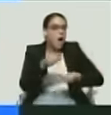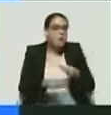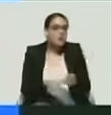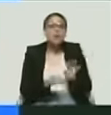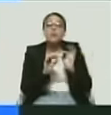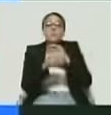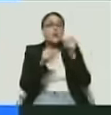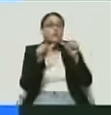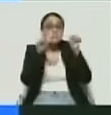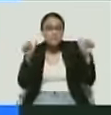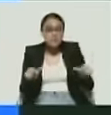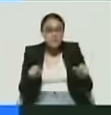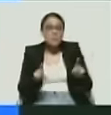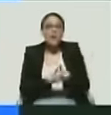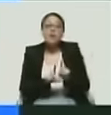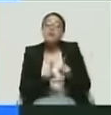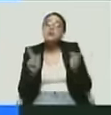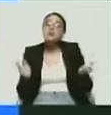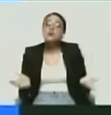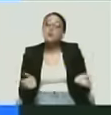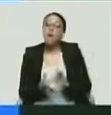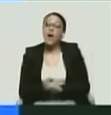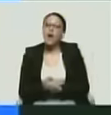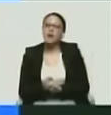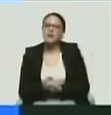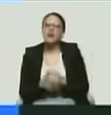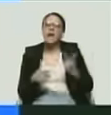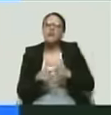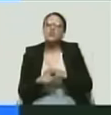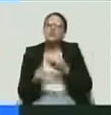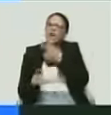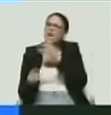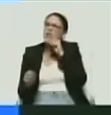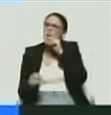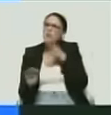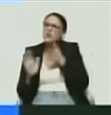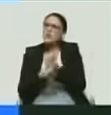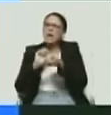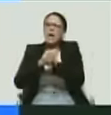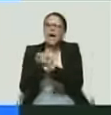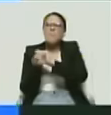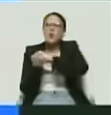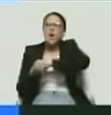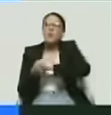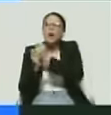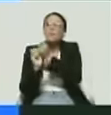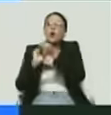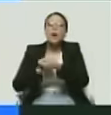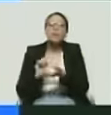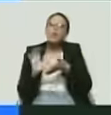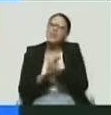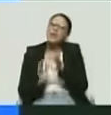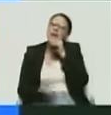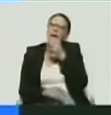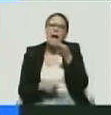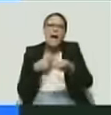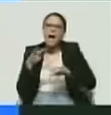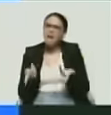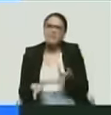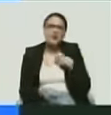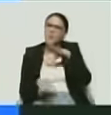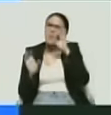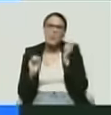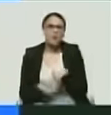hacen el voto mucho más amigable, pero es el mismo sistema electoral. No ha cambiado. Lo que pasa es que